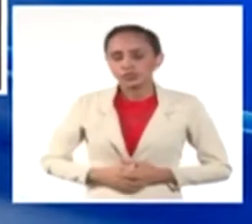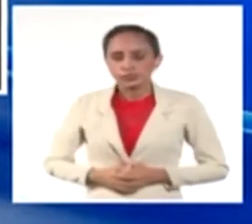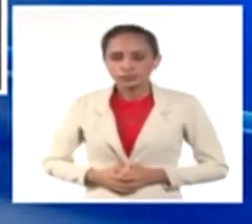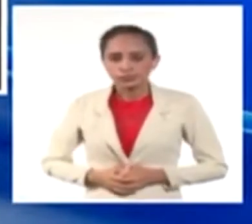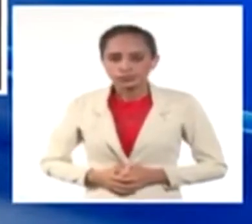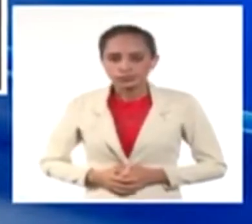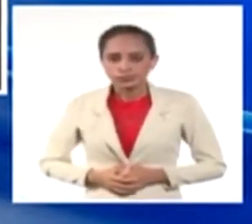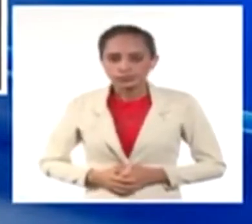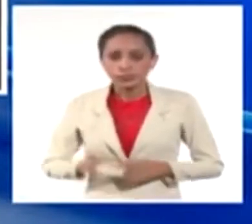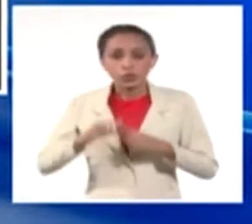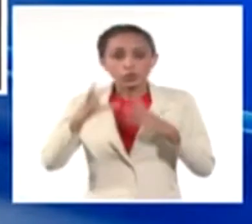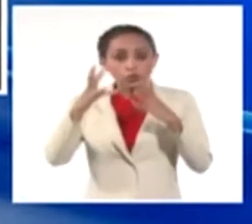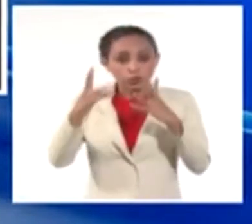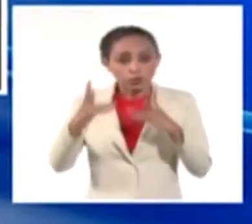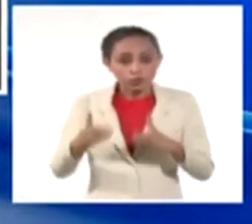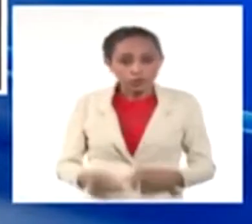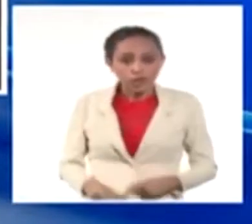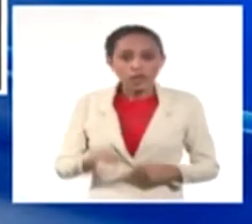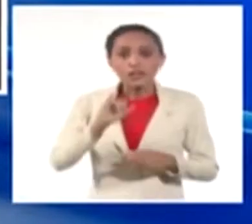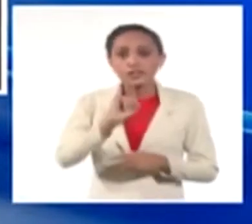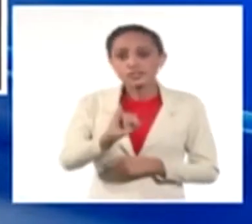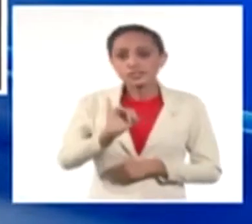un total de